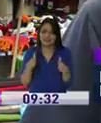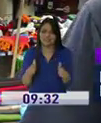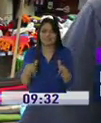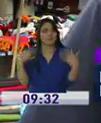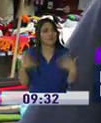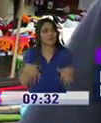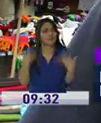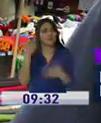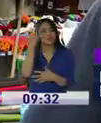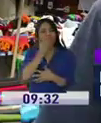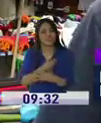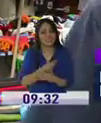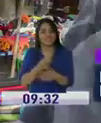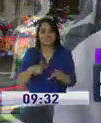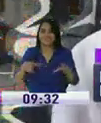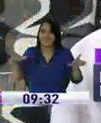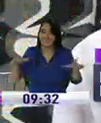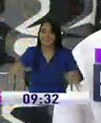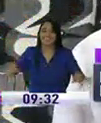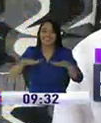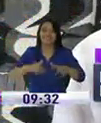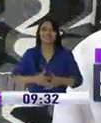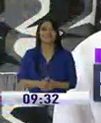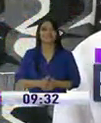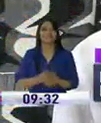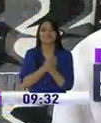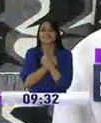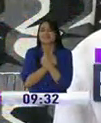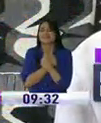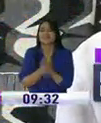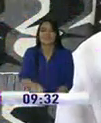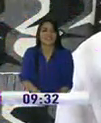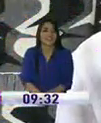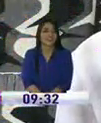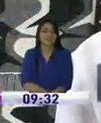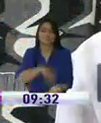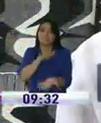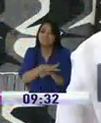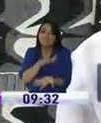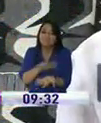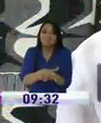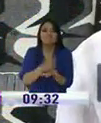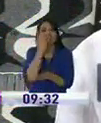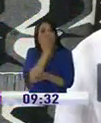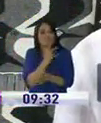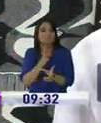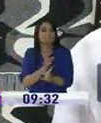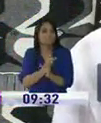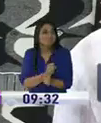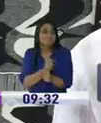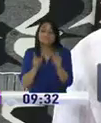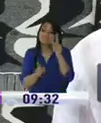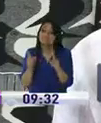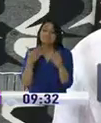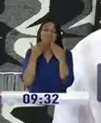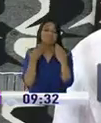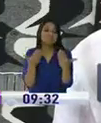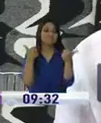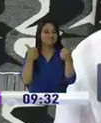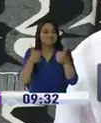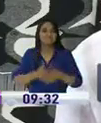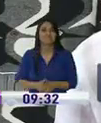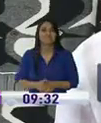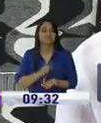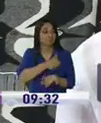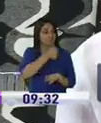y bueno, como que es muy grande. Sí, amo Otavalo. Es muy tranquilo, muy, muy seguro, buena gente es todo. La Plaza